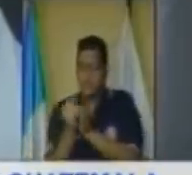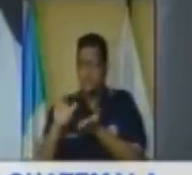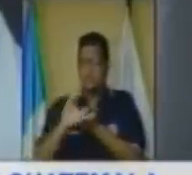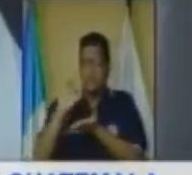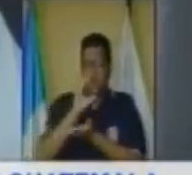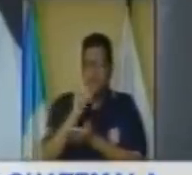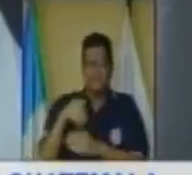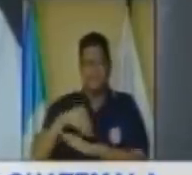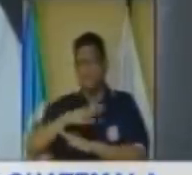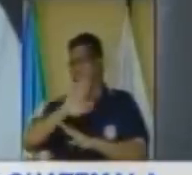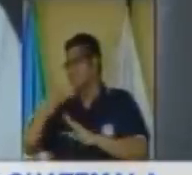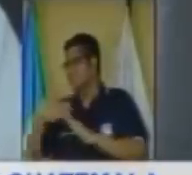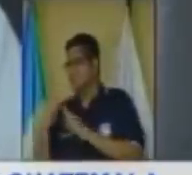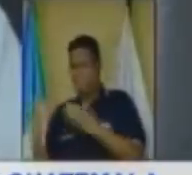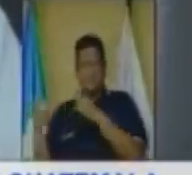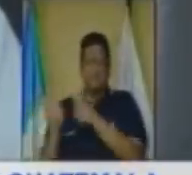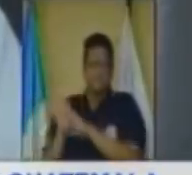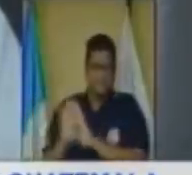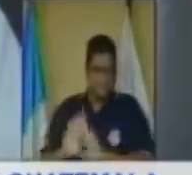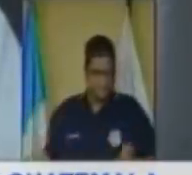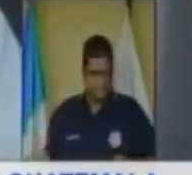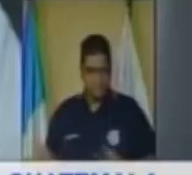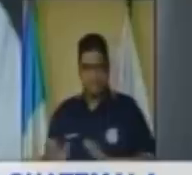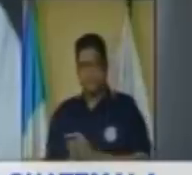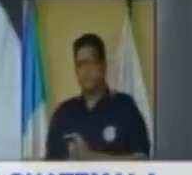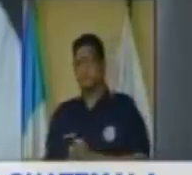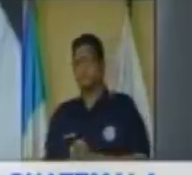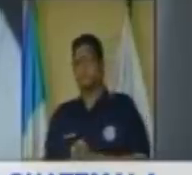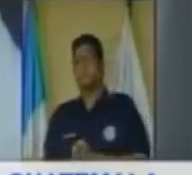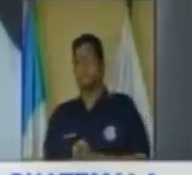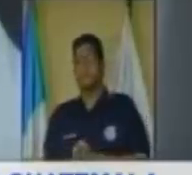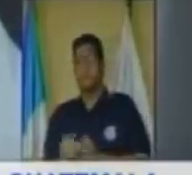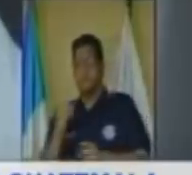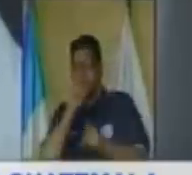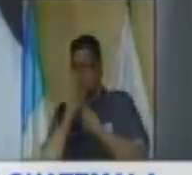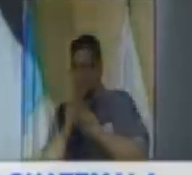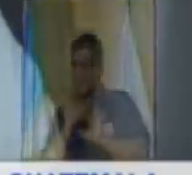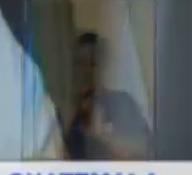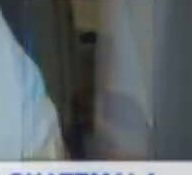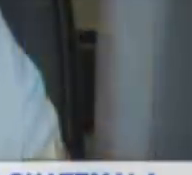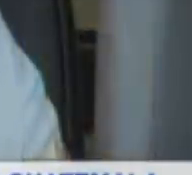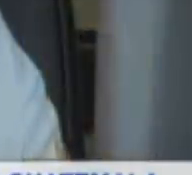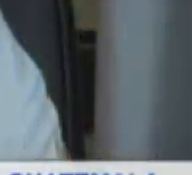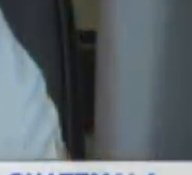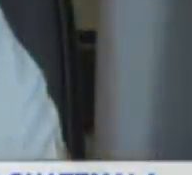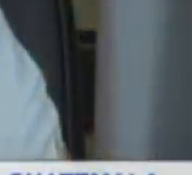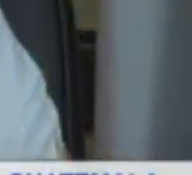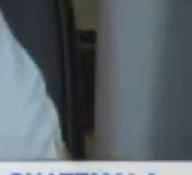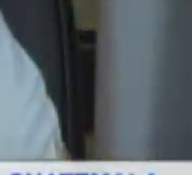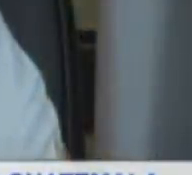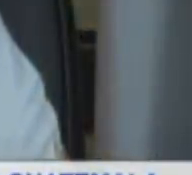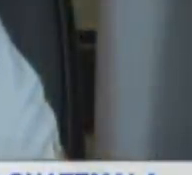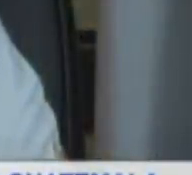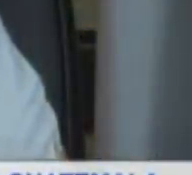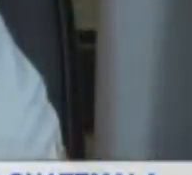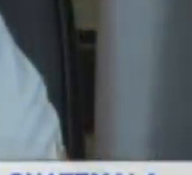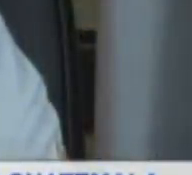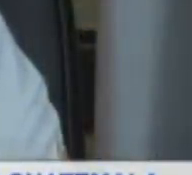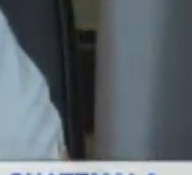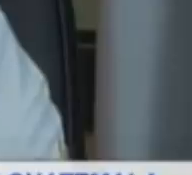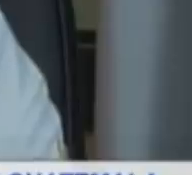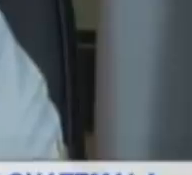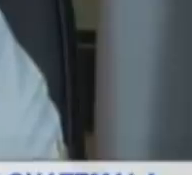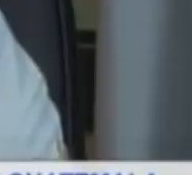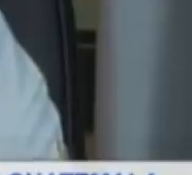en este momento. Hay algunas situaciones particulares que obviamente están